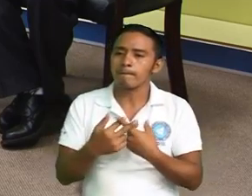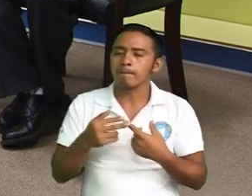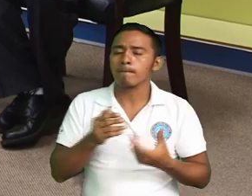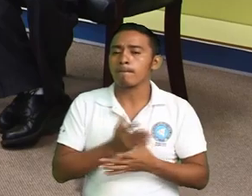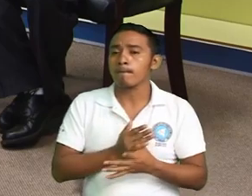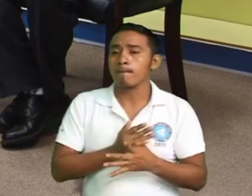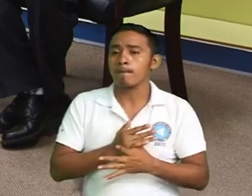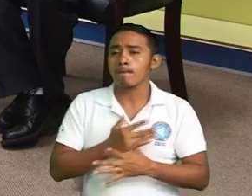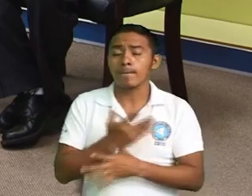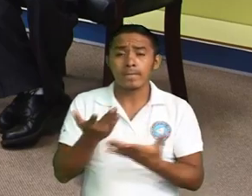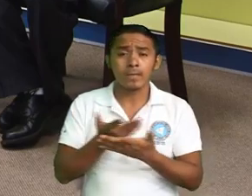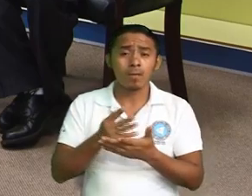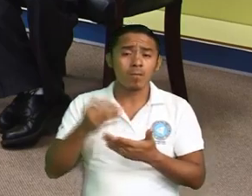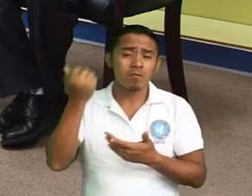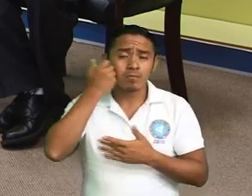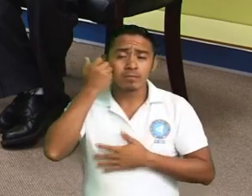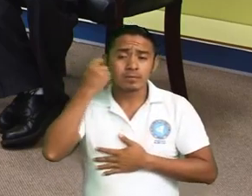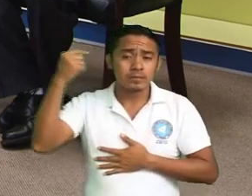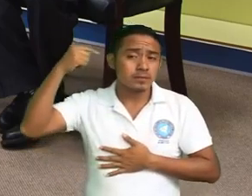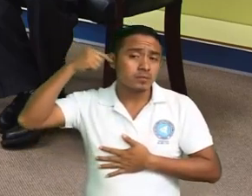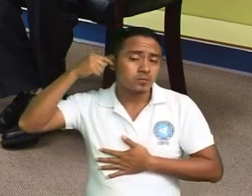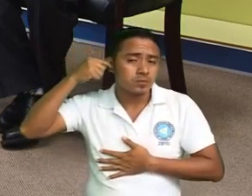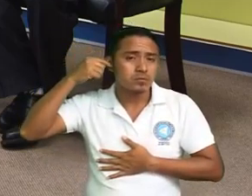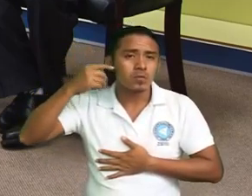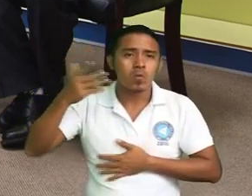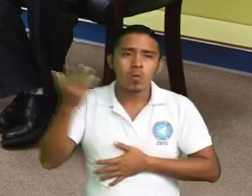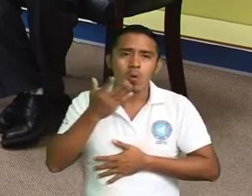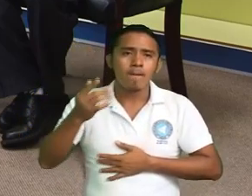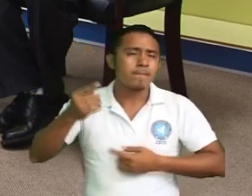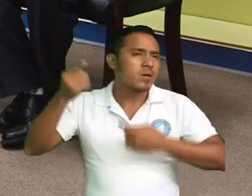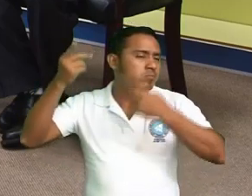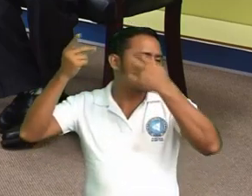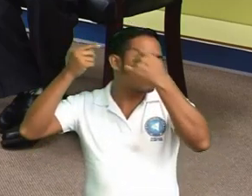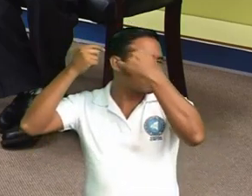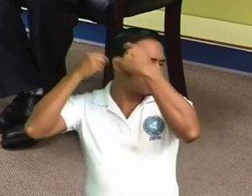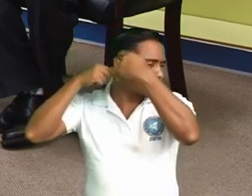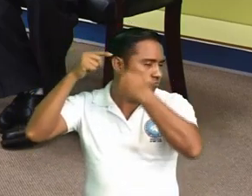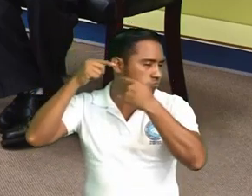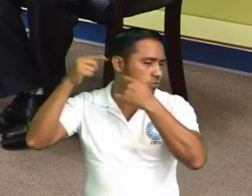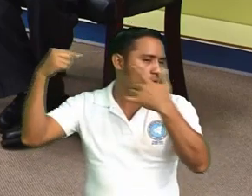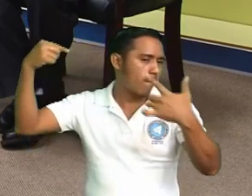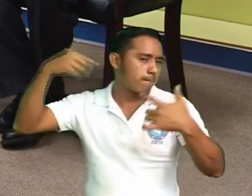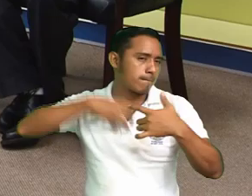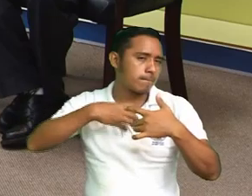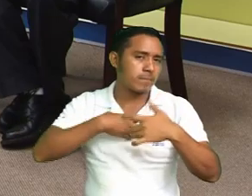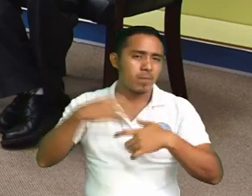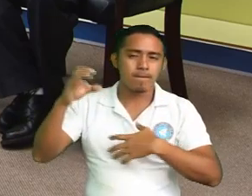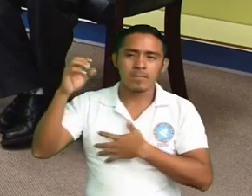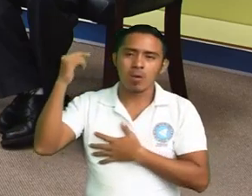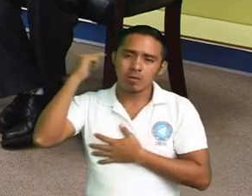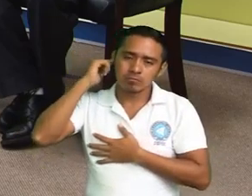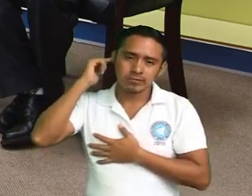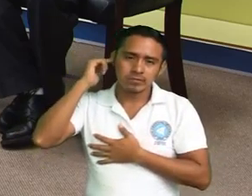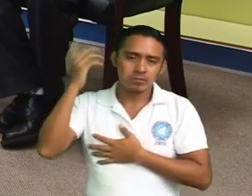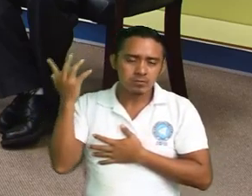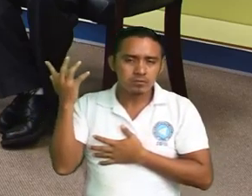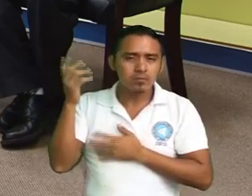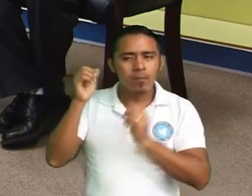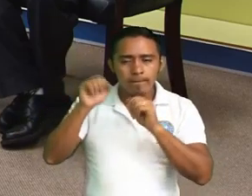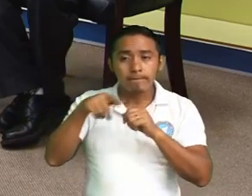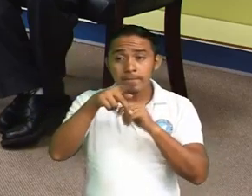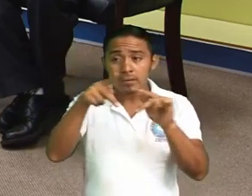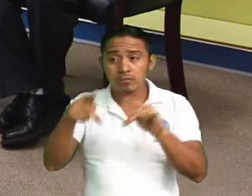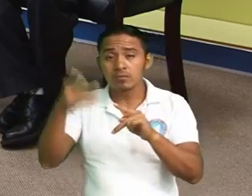el oído, quisiera que me explicara sobre la anatomía, cómo está compuesto, cómo está integrado nuestro oído para que